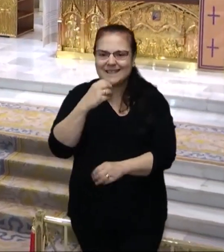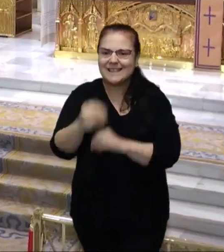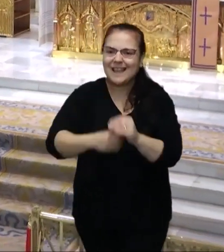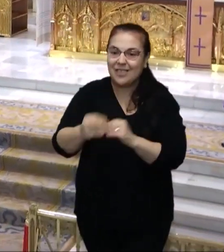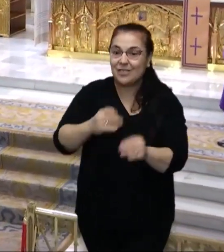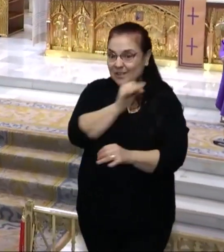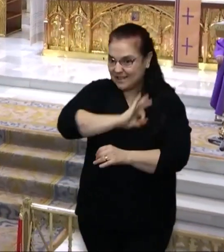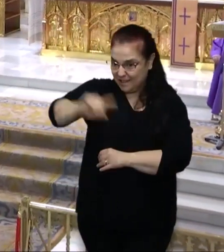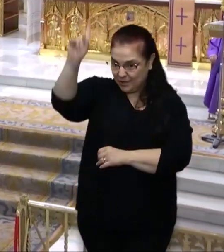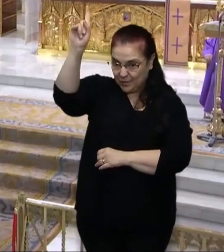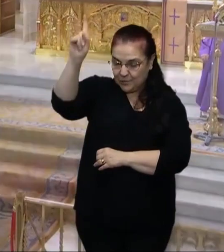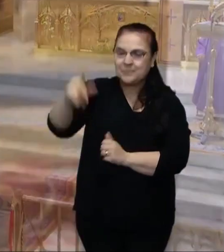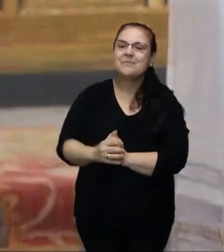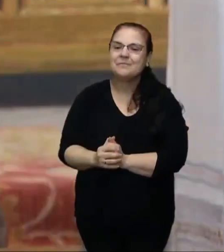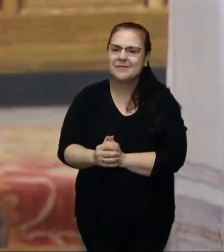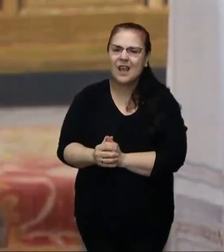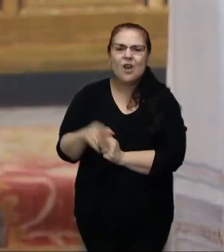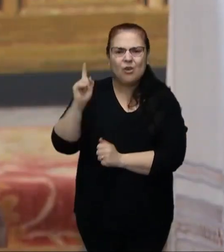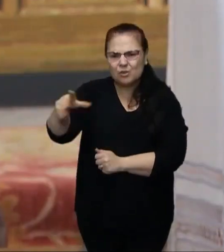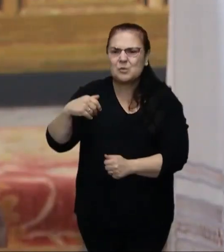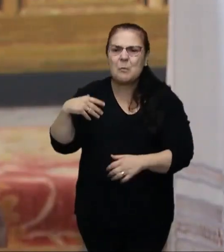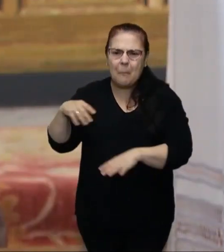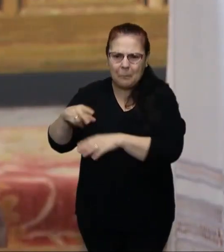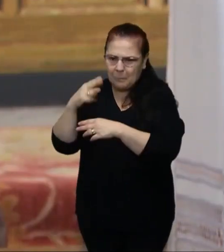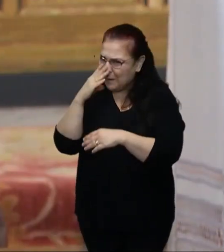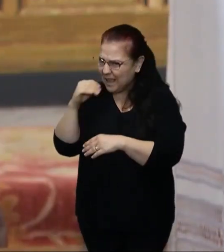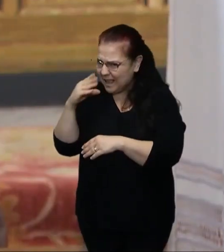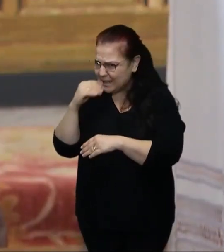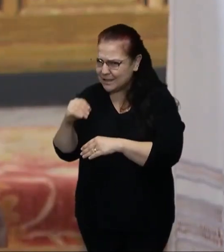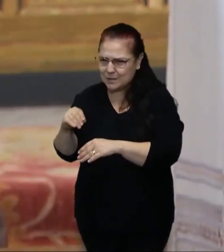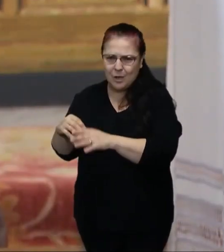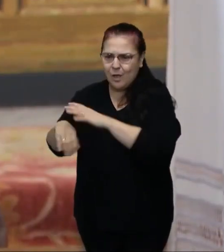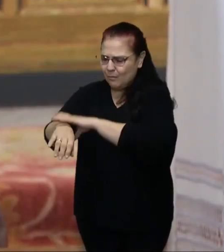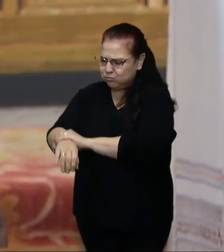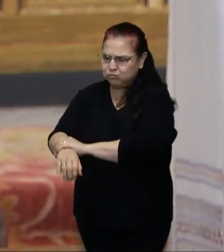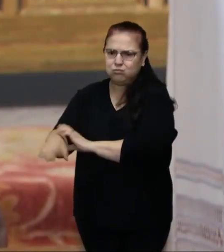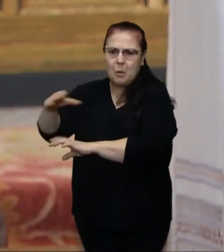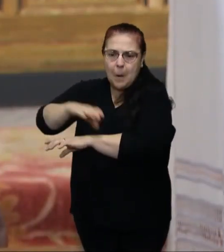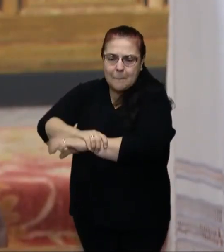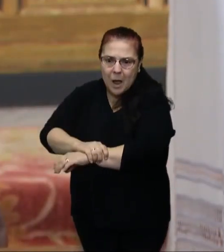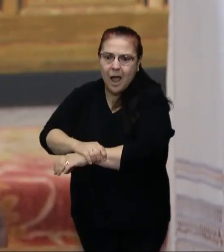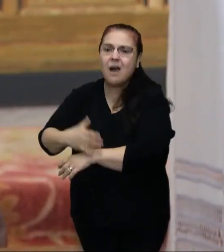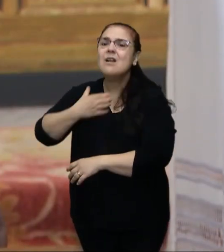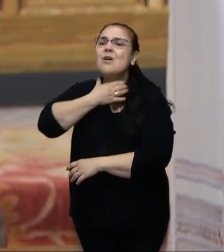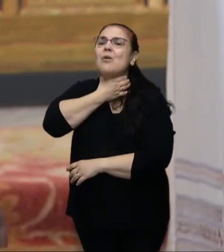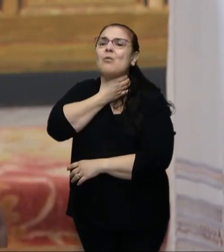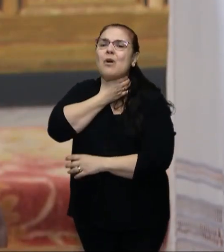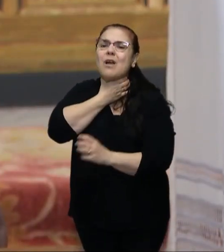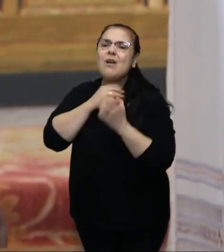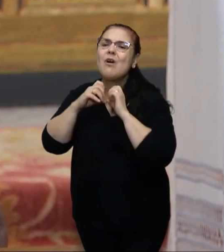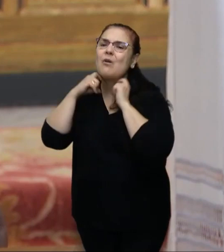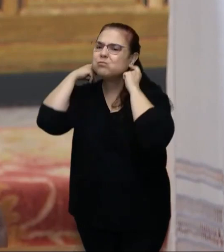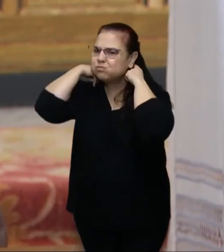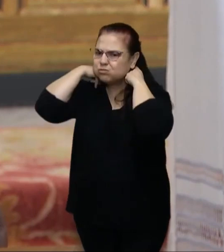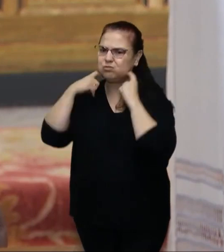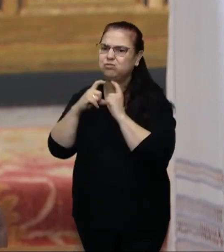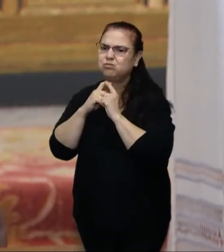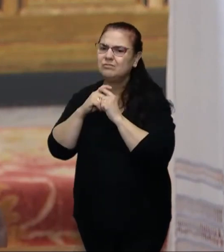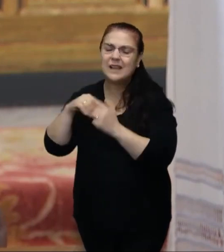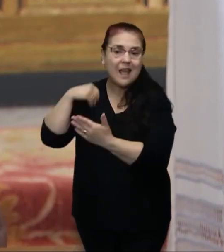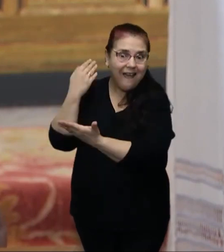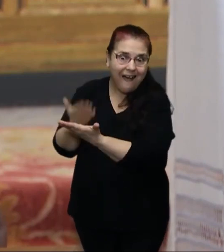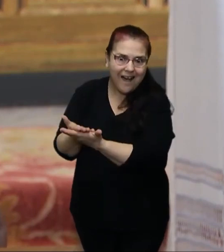Señor. Le trabaron los pies con grillos, le metieron el cuello en la argolla hasta que se cumplió